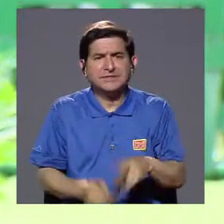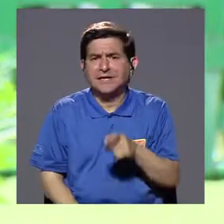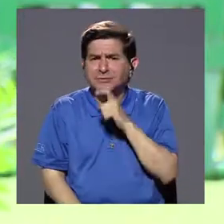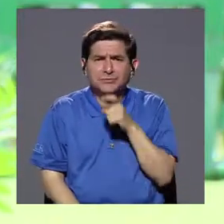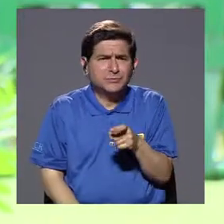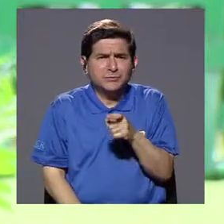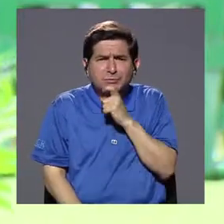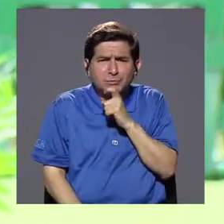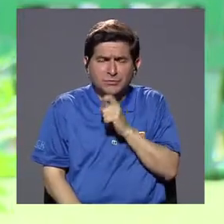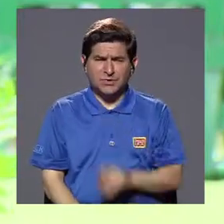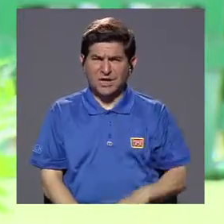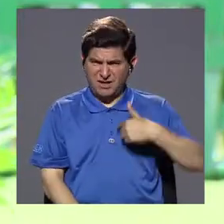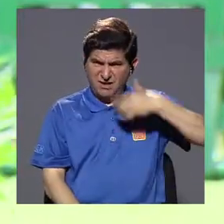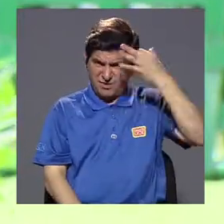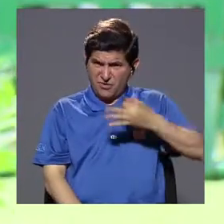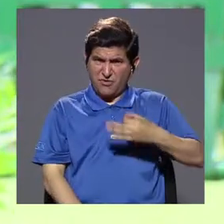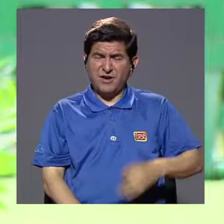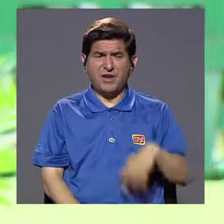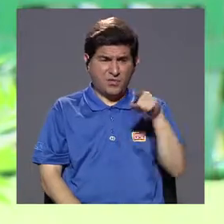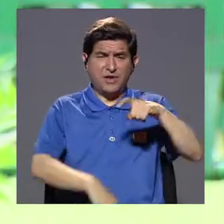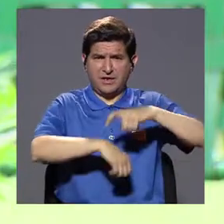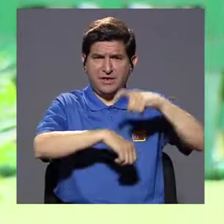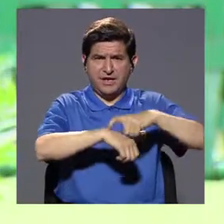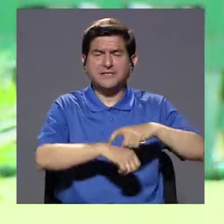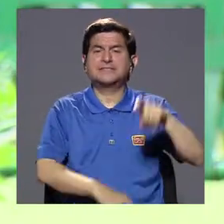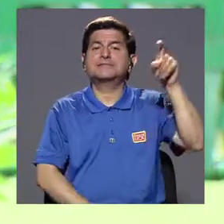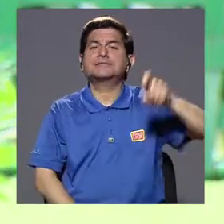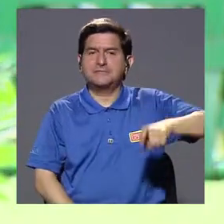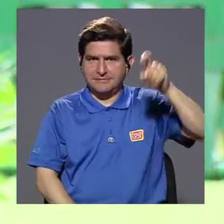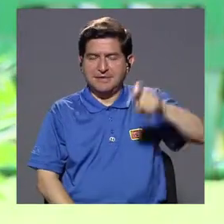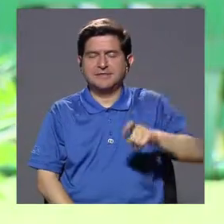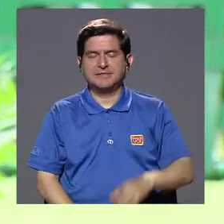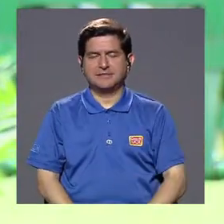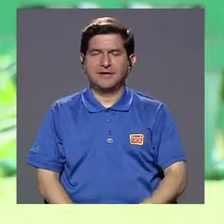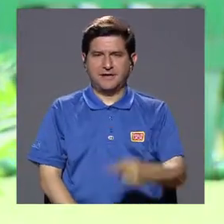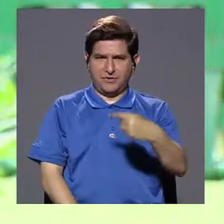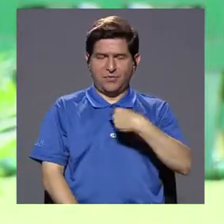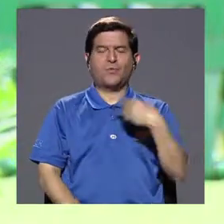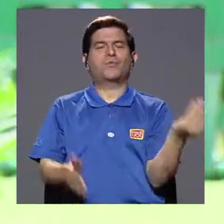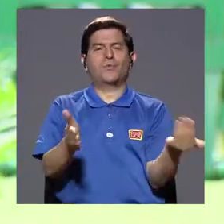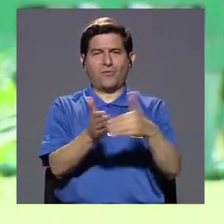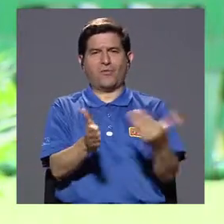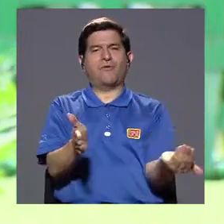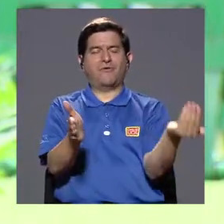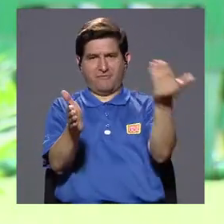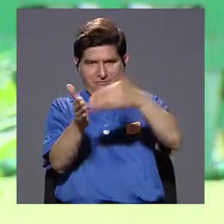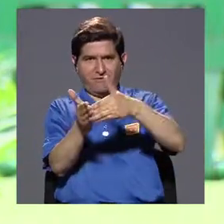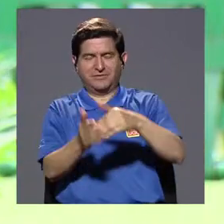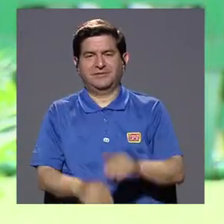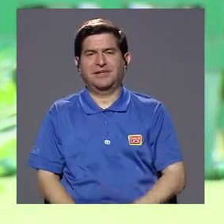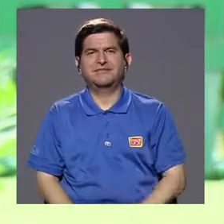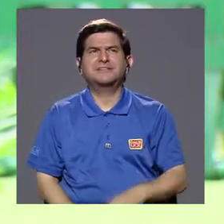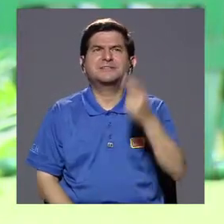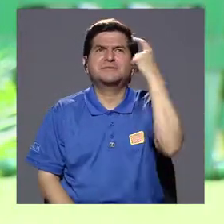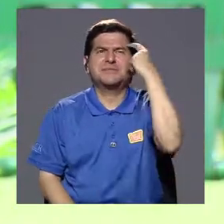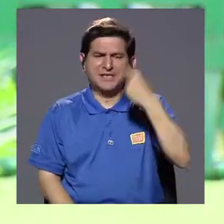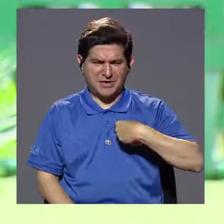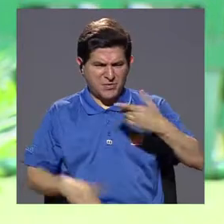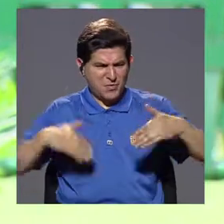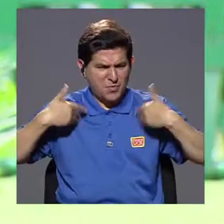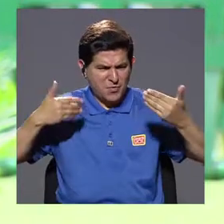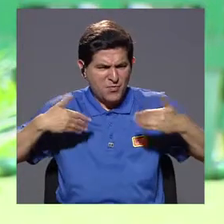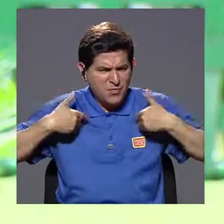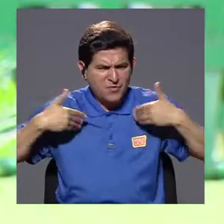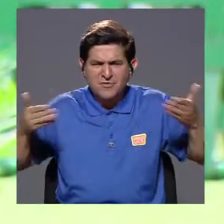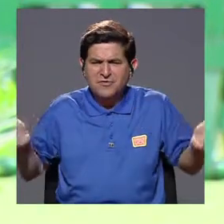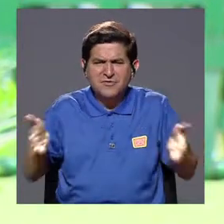difícil y creo que más bien en momentos así es donde hay que hay que apelar de nuevo a que nos hace felices o